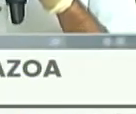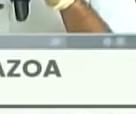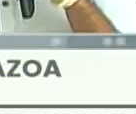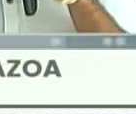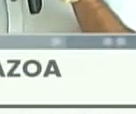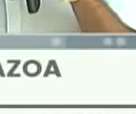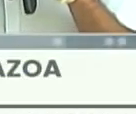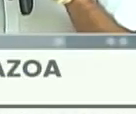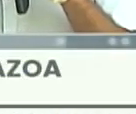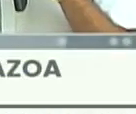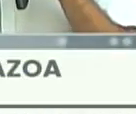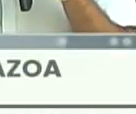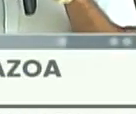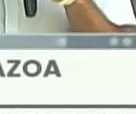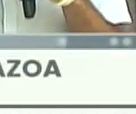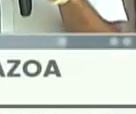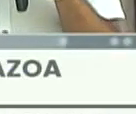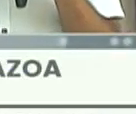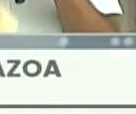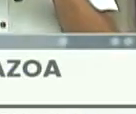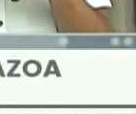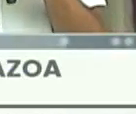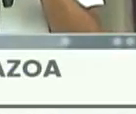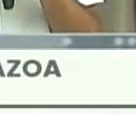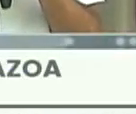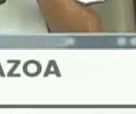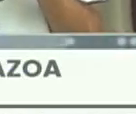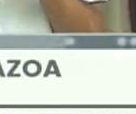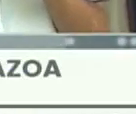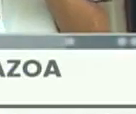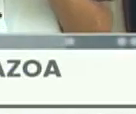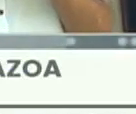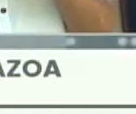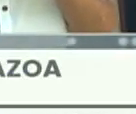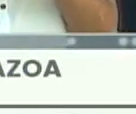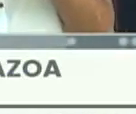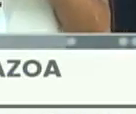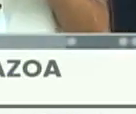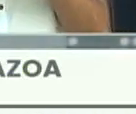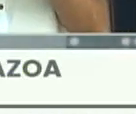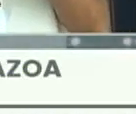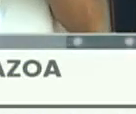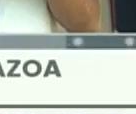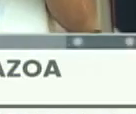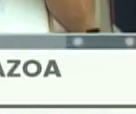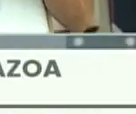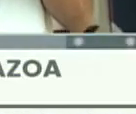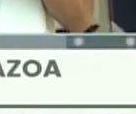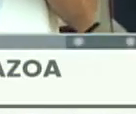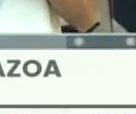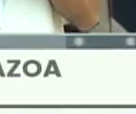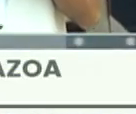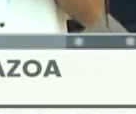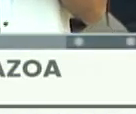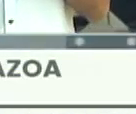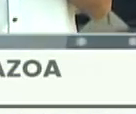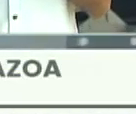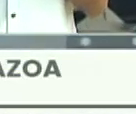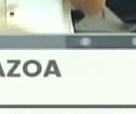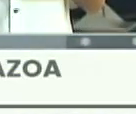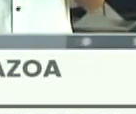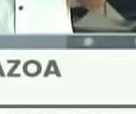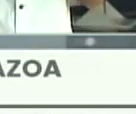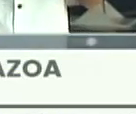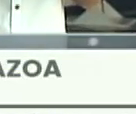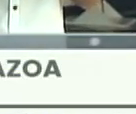los poderes creadores del pueblo, que afortunadamente, gracias al presidente Nicolás Maduro, gracias al Ministerio del Poder Popular para la Cultura,